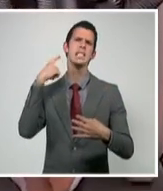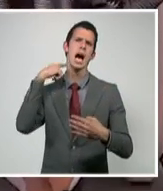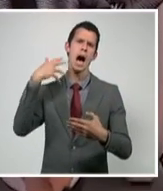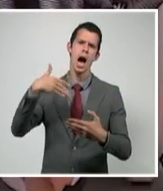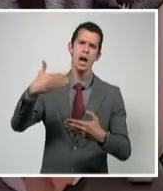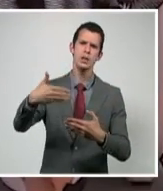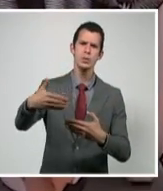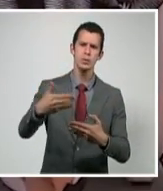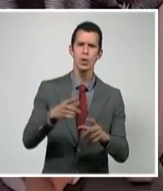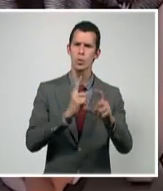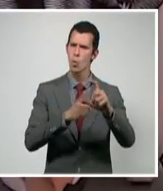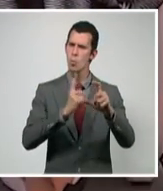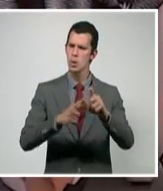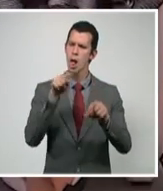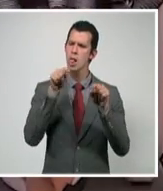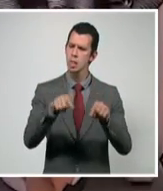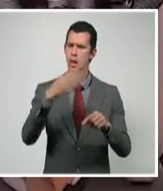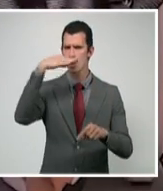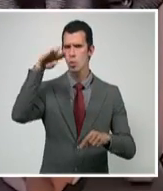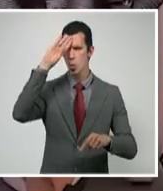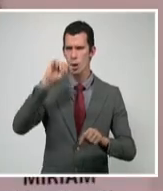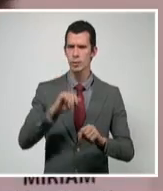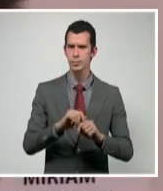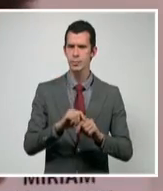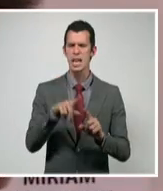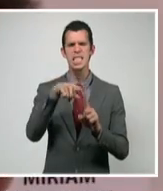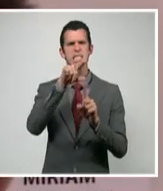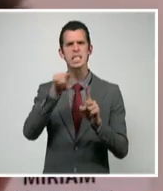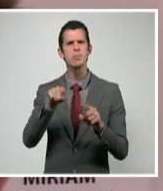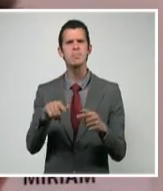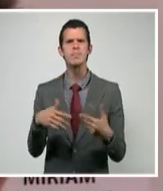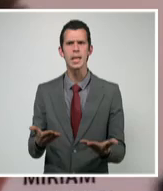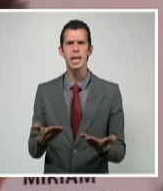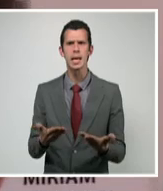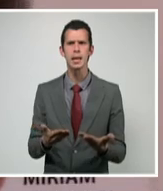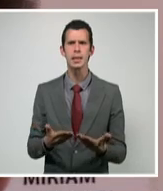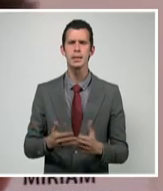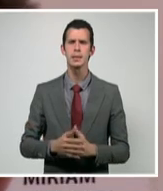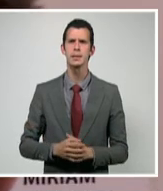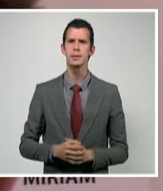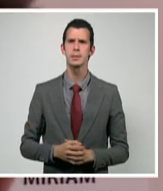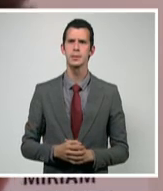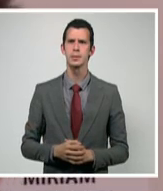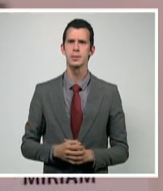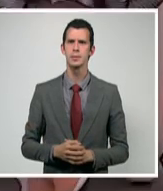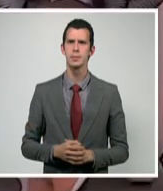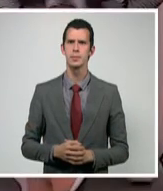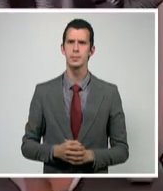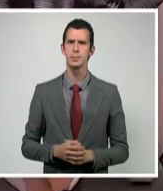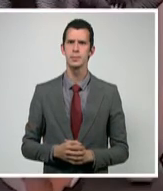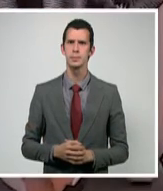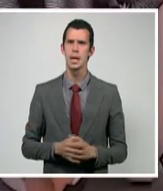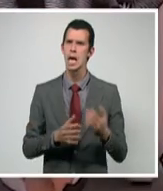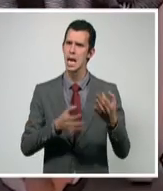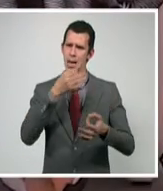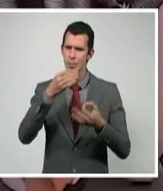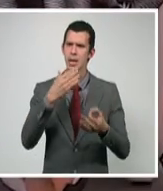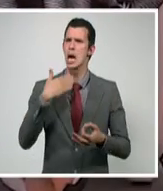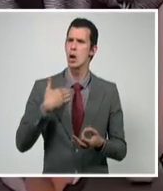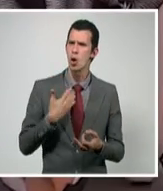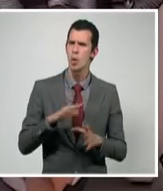durante la 23ª conferencia Fórum 2000 en República Checa. Entre los participantes estaban Bruguera y